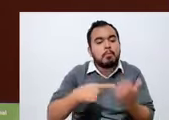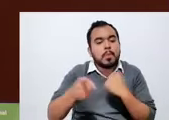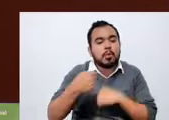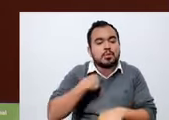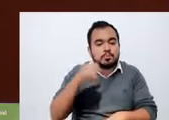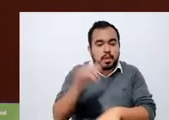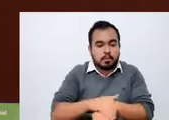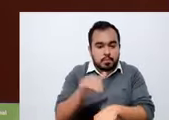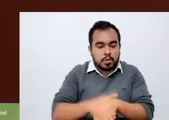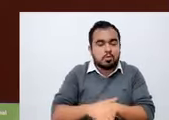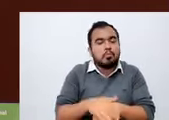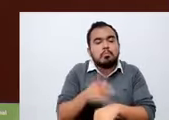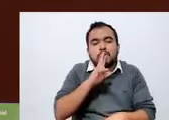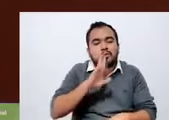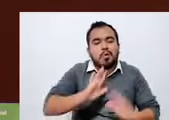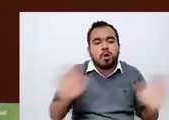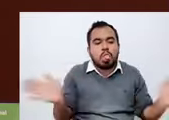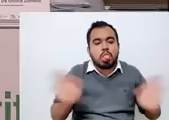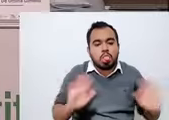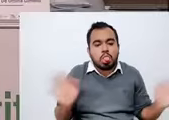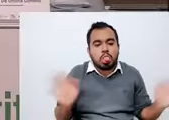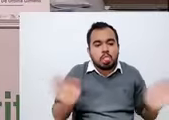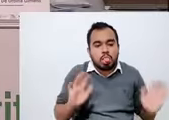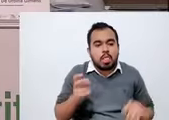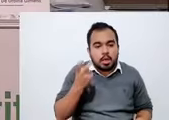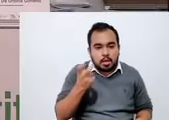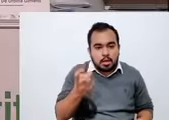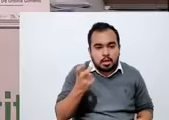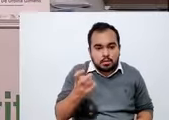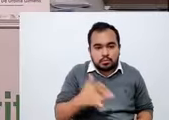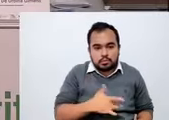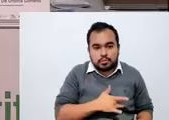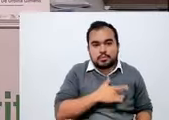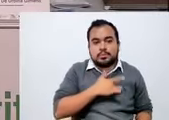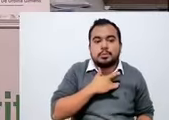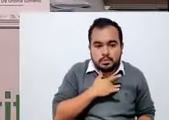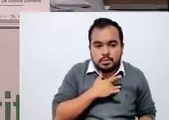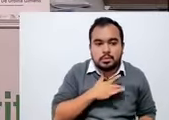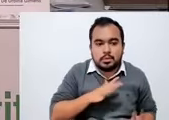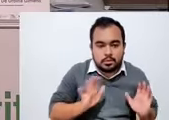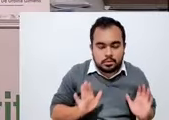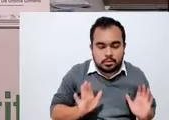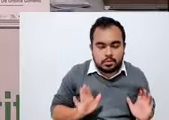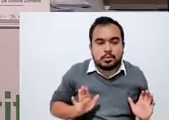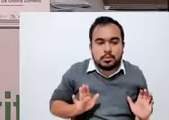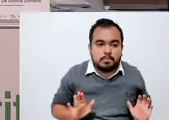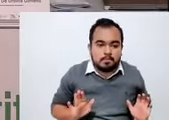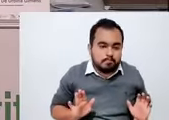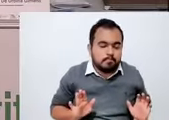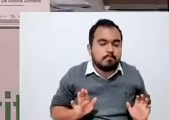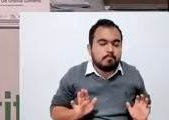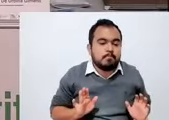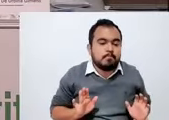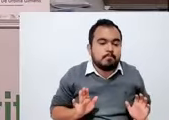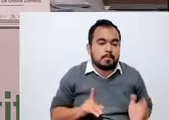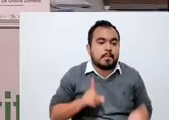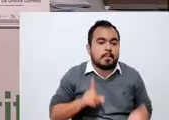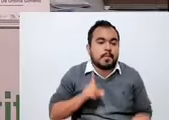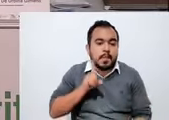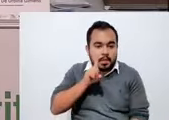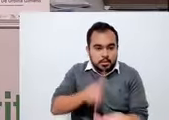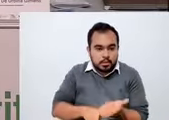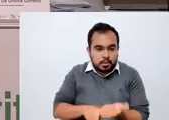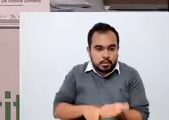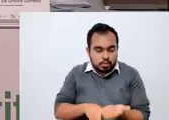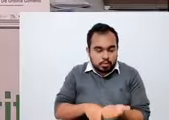mentirijilla no me la juego. Ese es el punto. Es decir, yo creo, una parte que debería ser fundamental, pero no